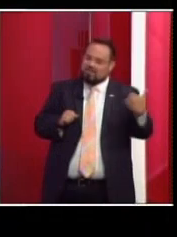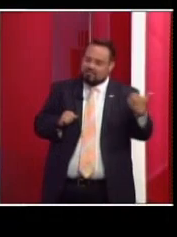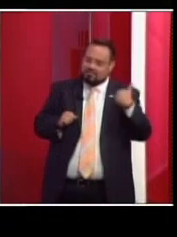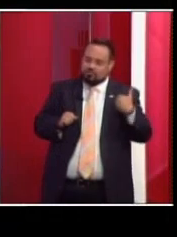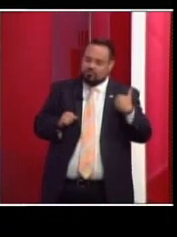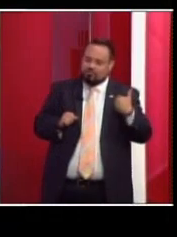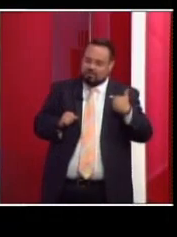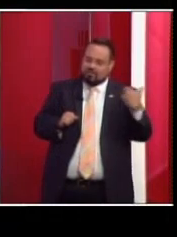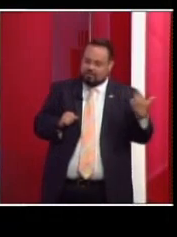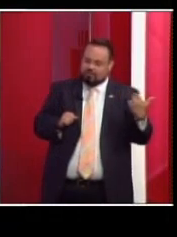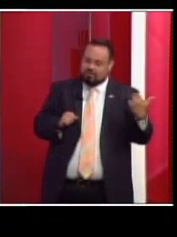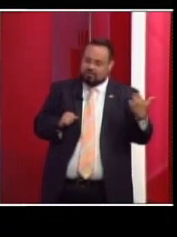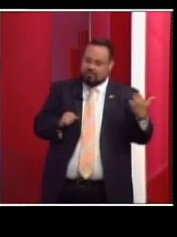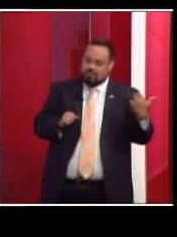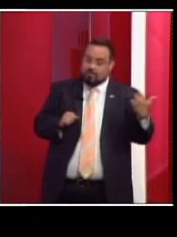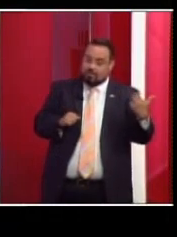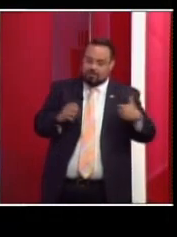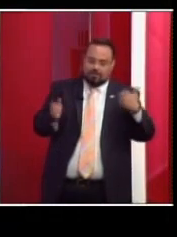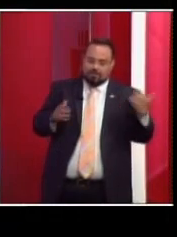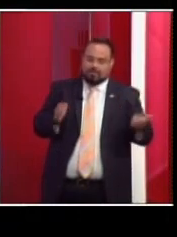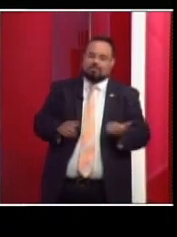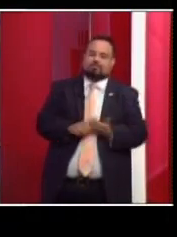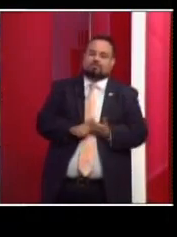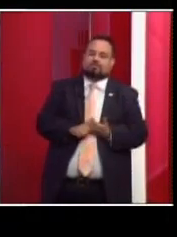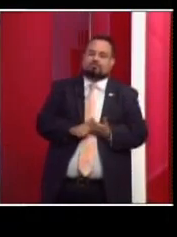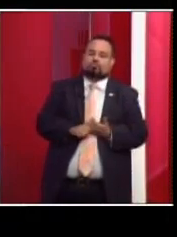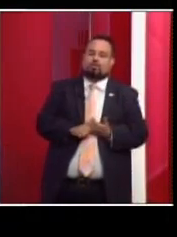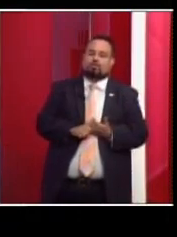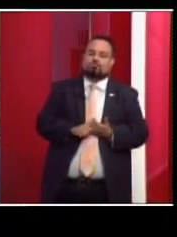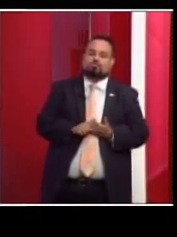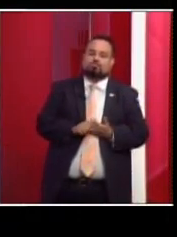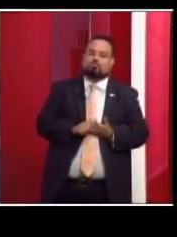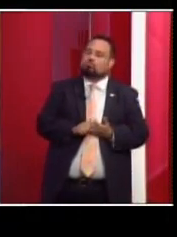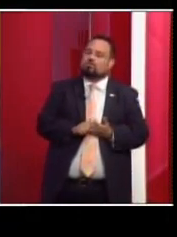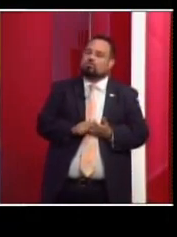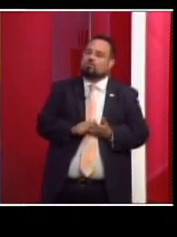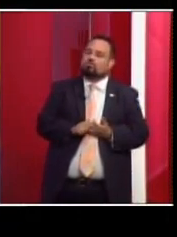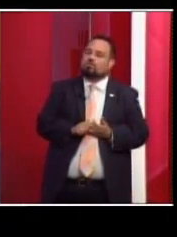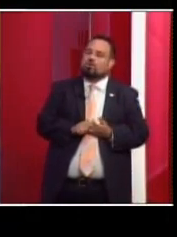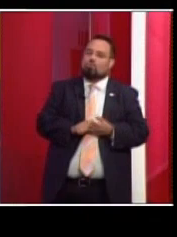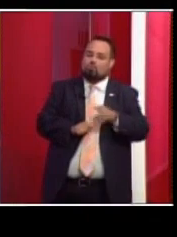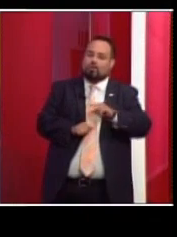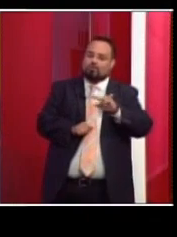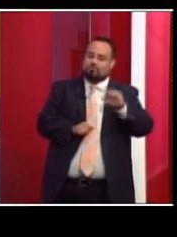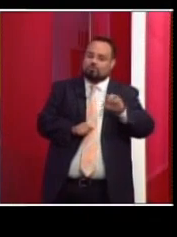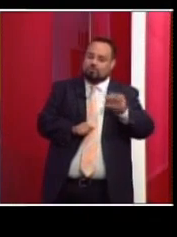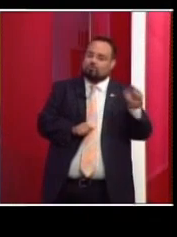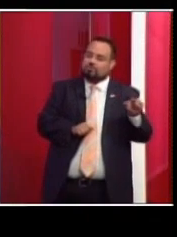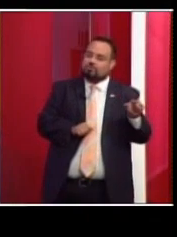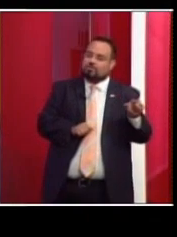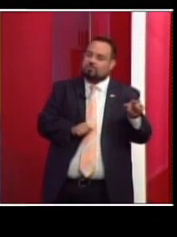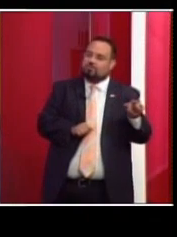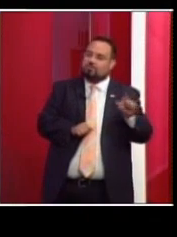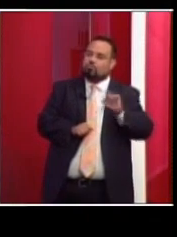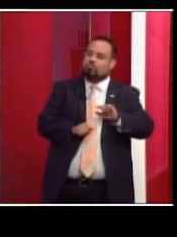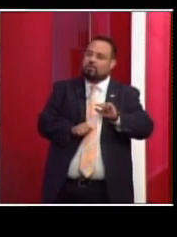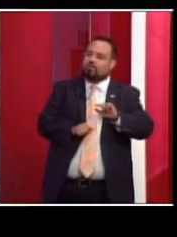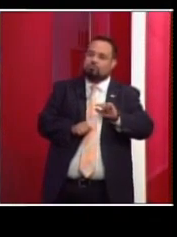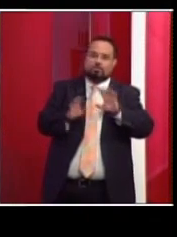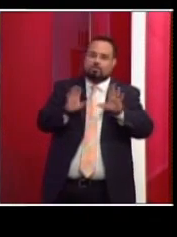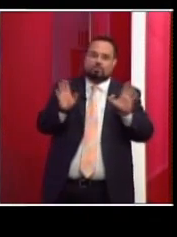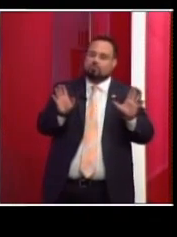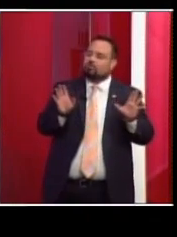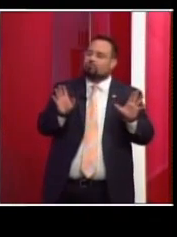el acceso a la vivienda de qué manera del interés durante los primeros cuatro años un 40 por ciento de ese interés va a ser